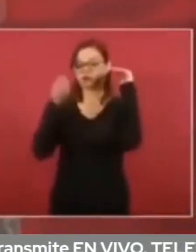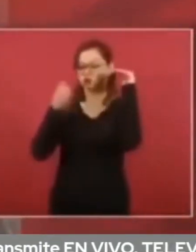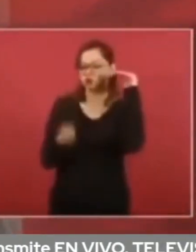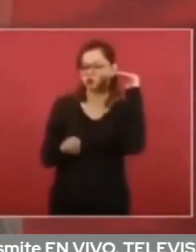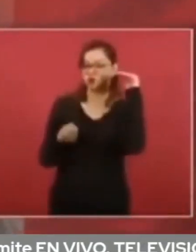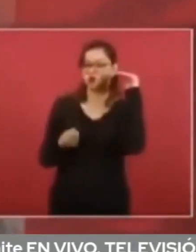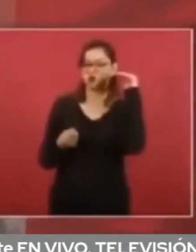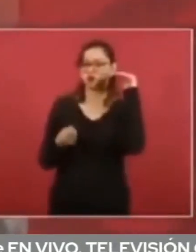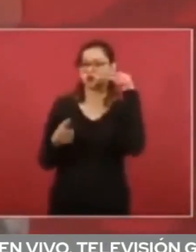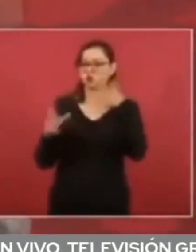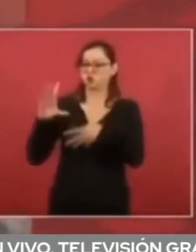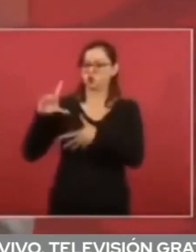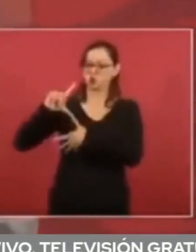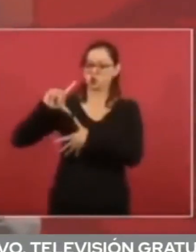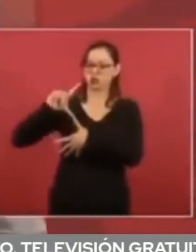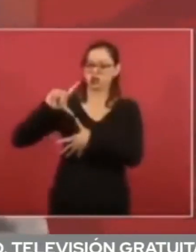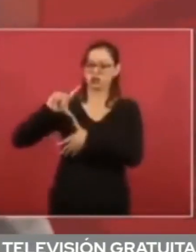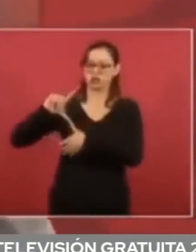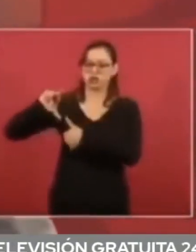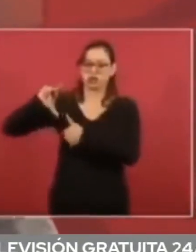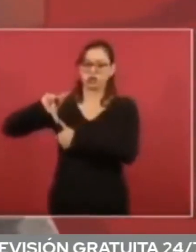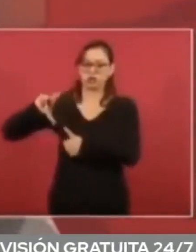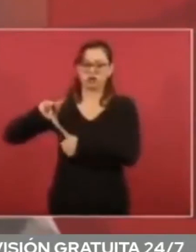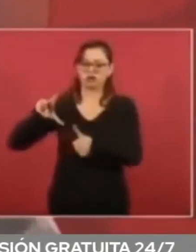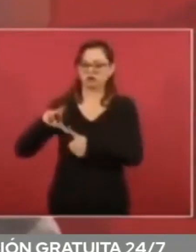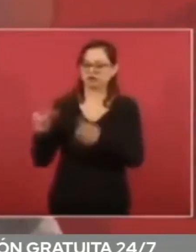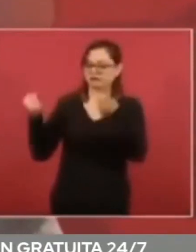de América Latina y del Caribe,